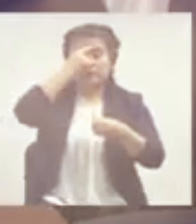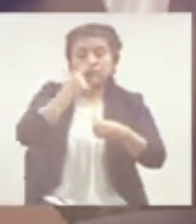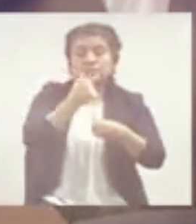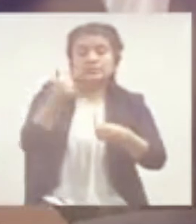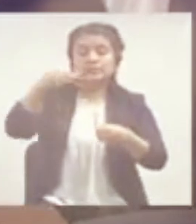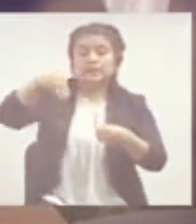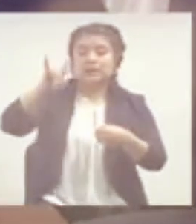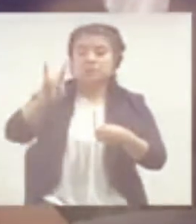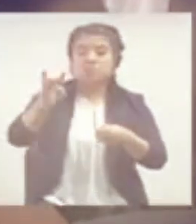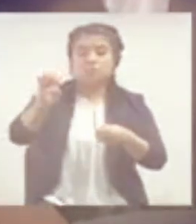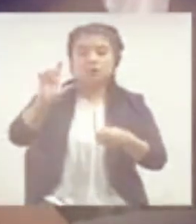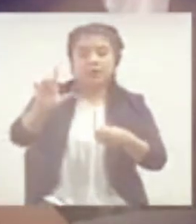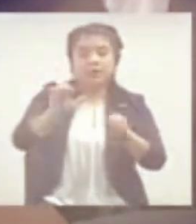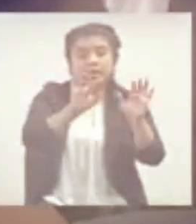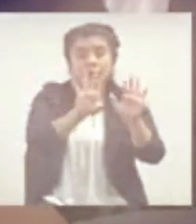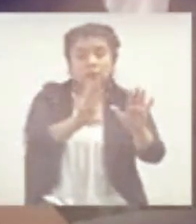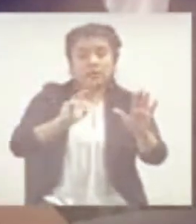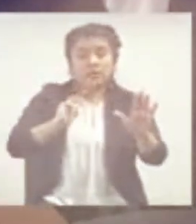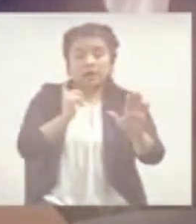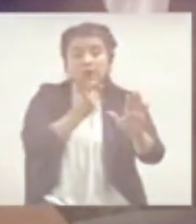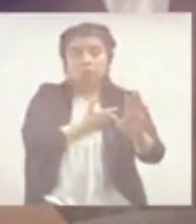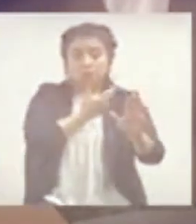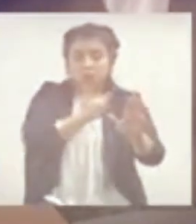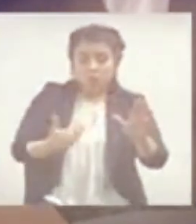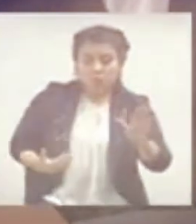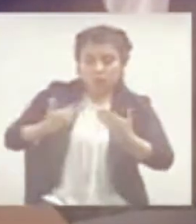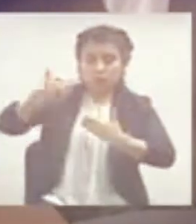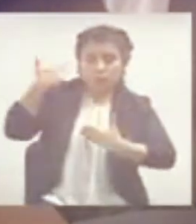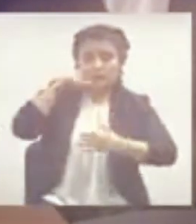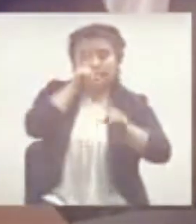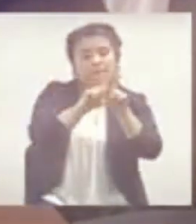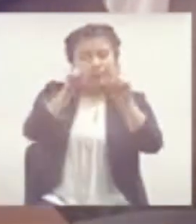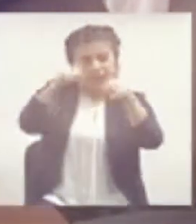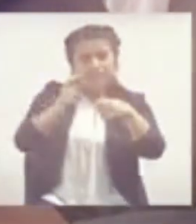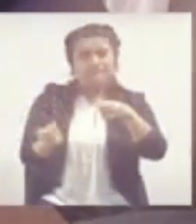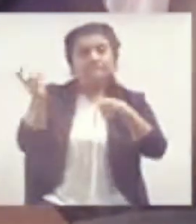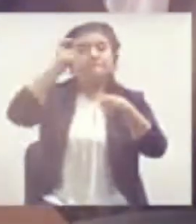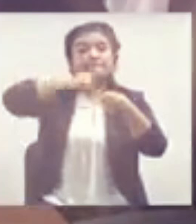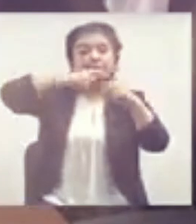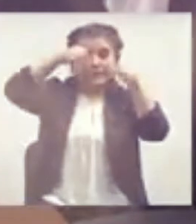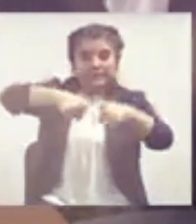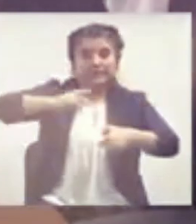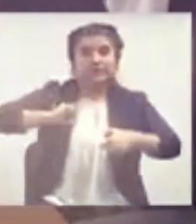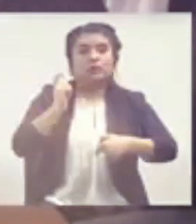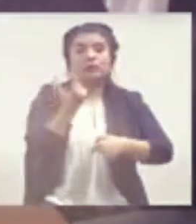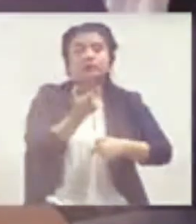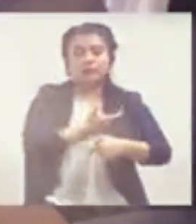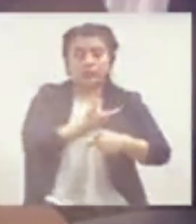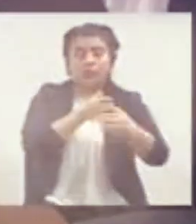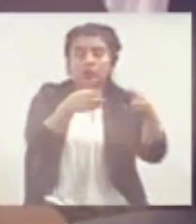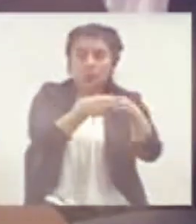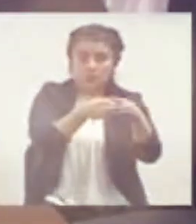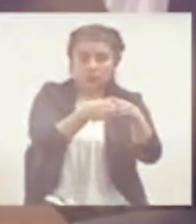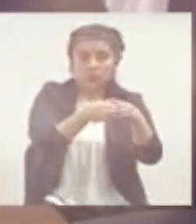diputado ponente de la novena legislatura, también integrante de esta comisión. Entonces, en esas